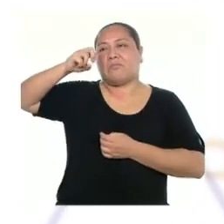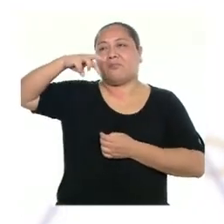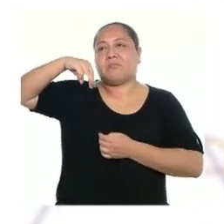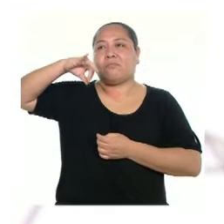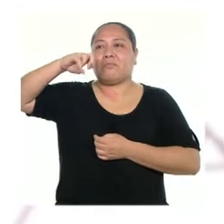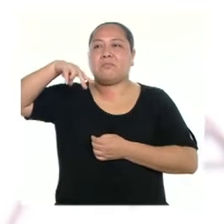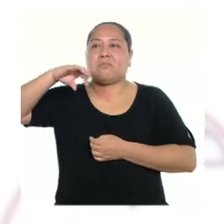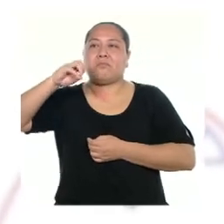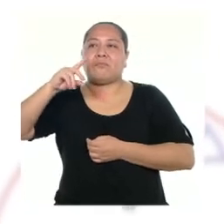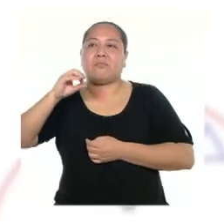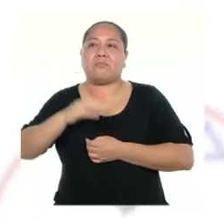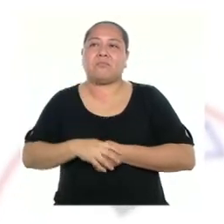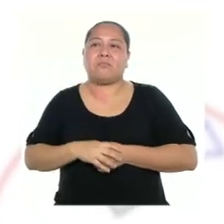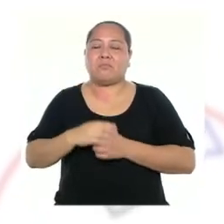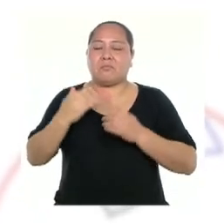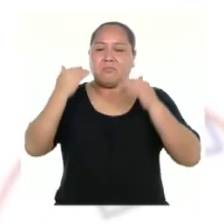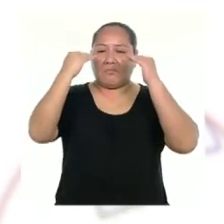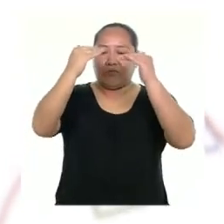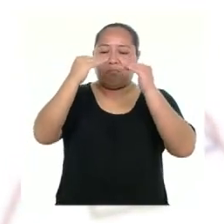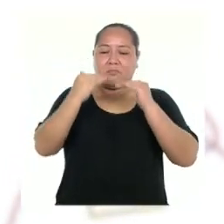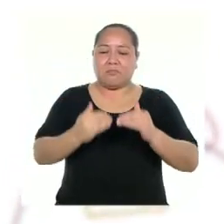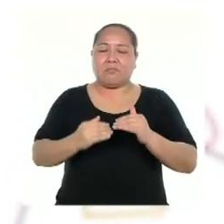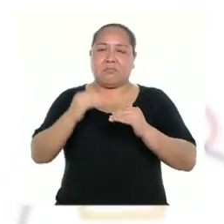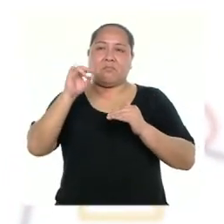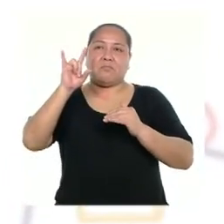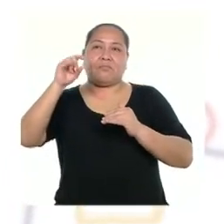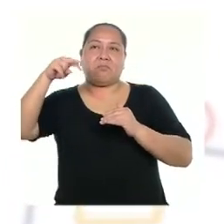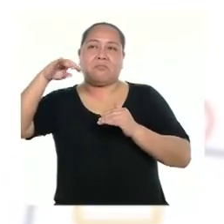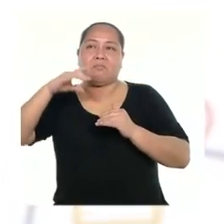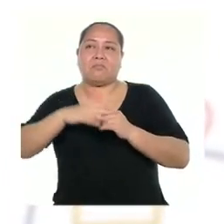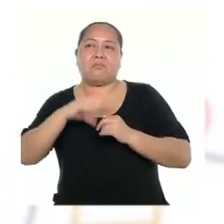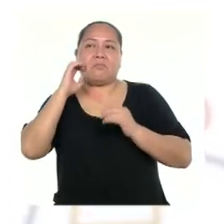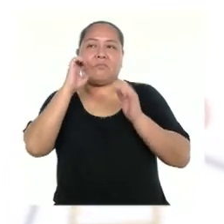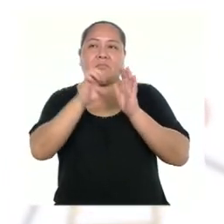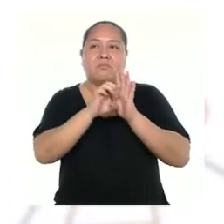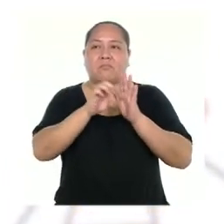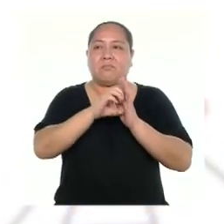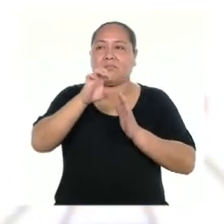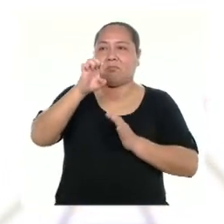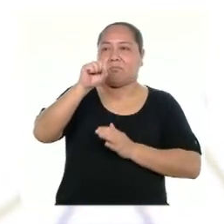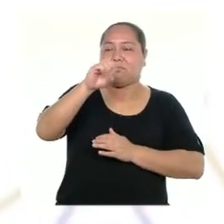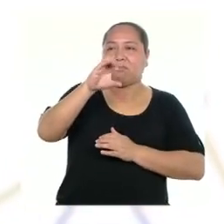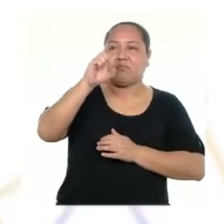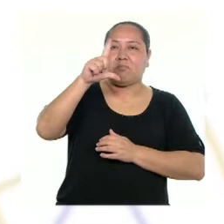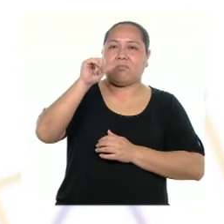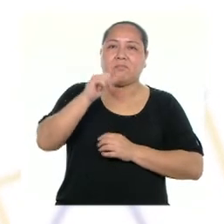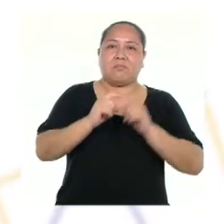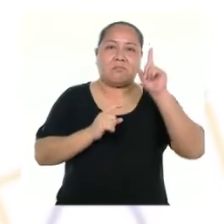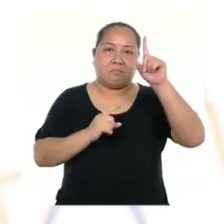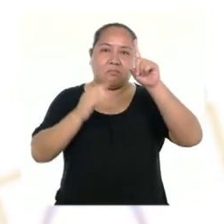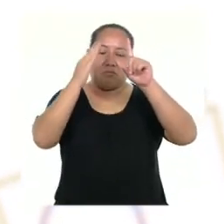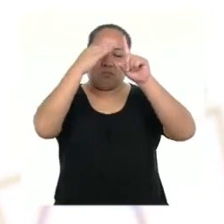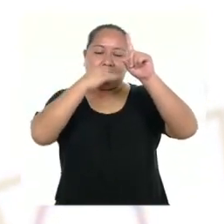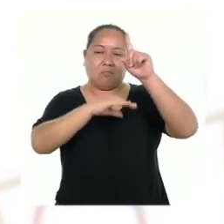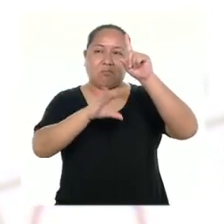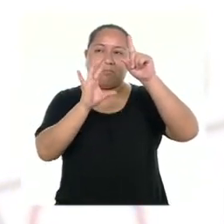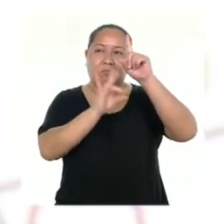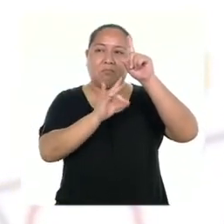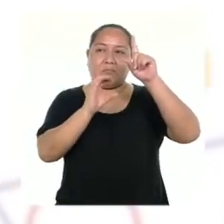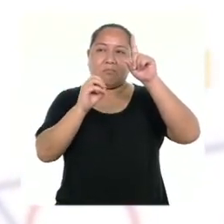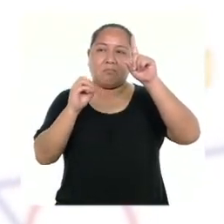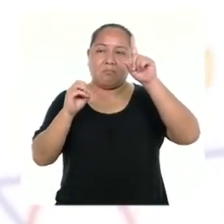modo directo entre unidades del sistema. Así, por ejemplo, la escala 1 es a